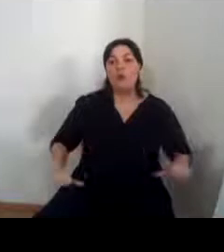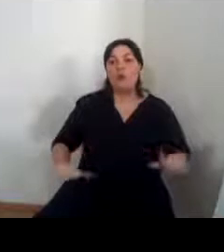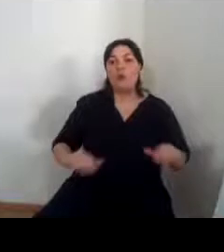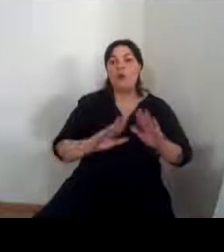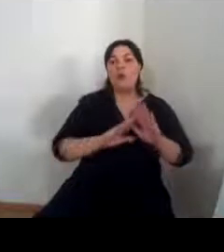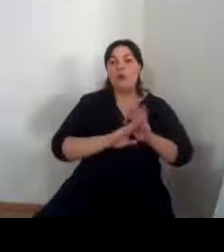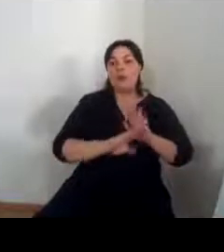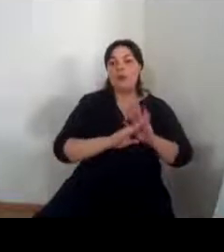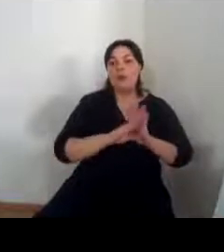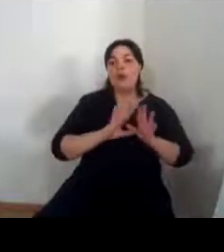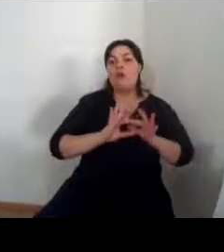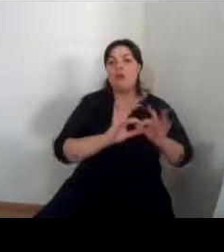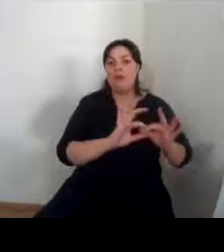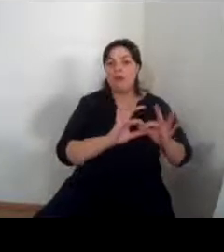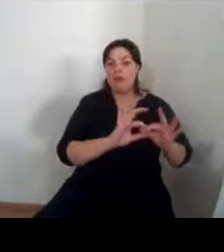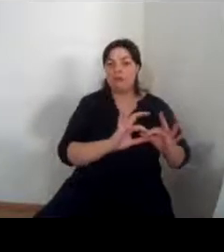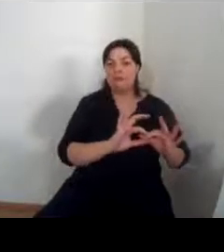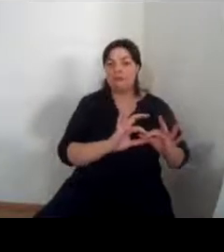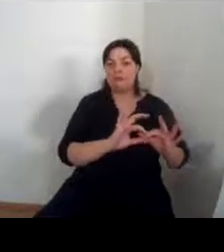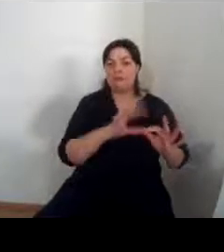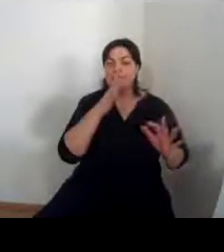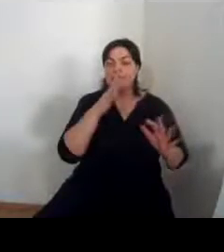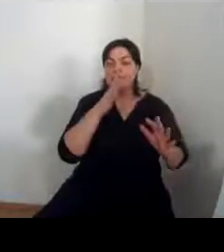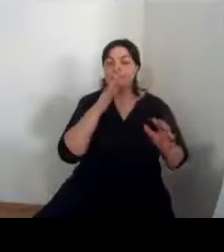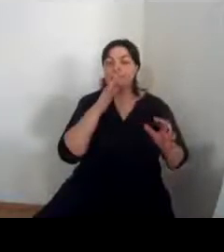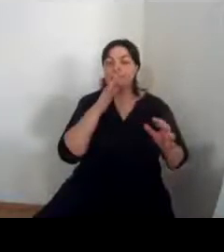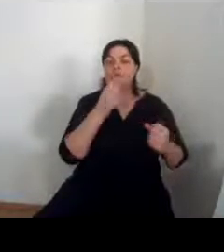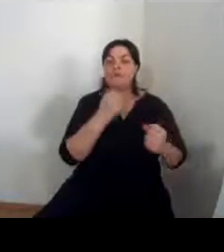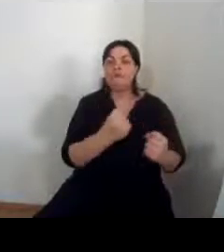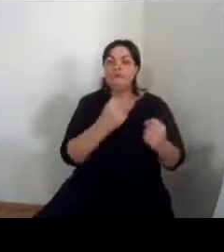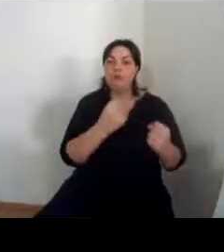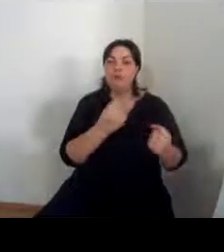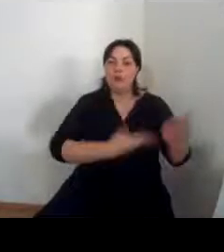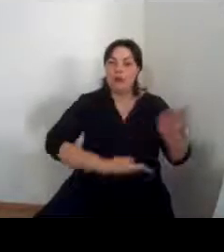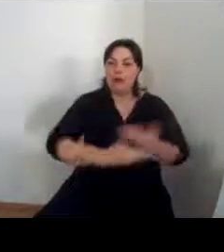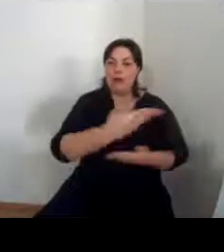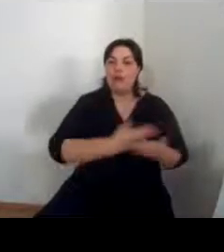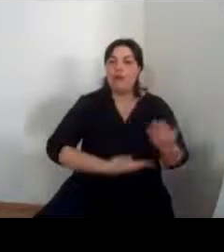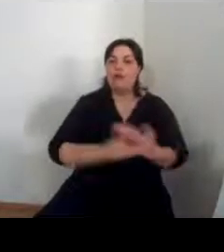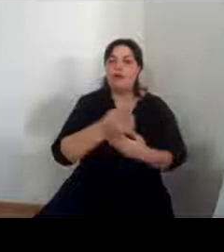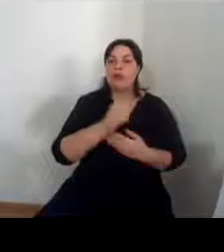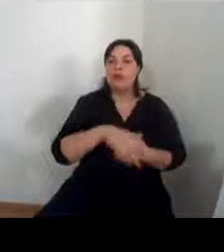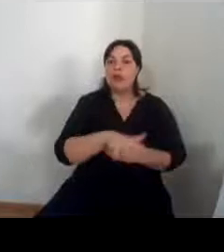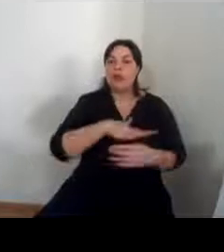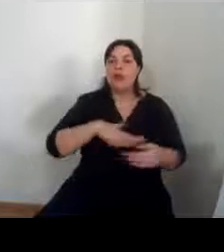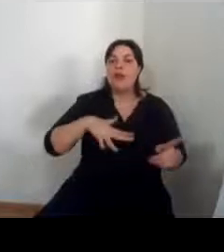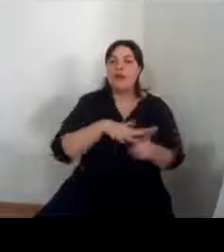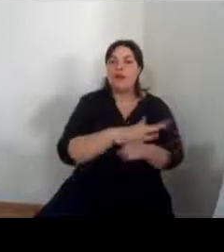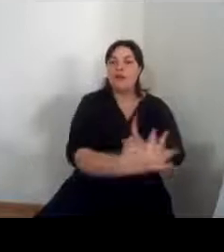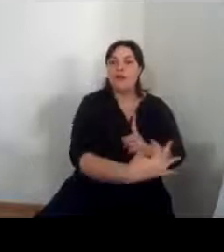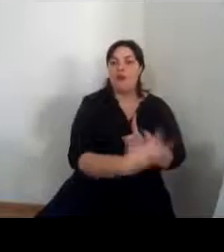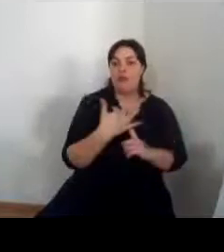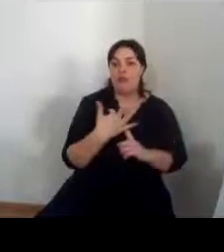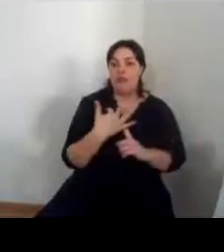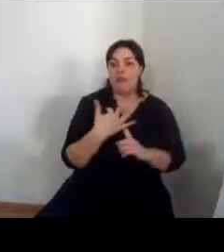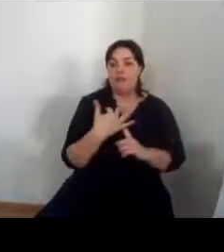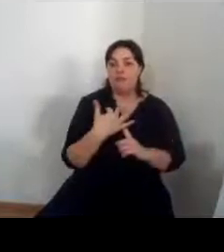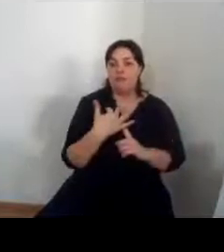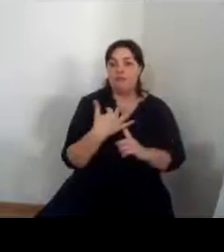con nuestros vecinos de Portugal, generando unas sinergias y creando un área de influencia